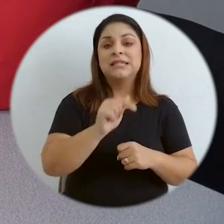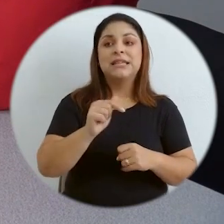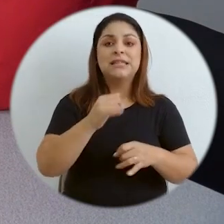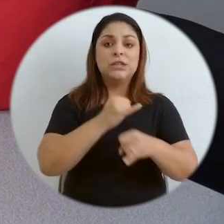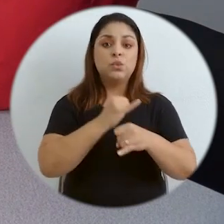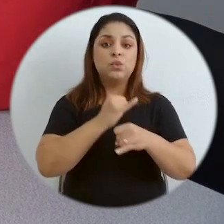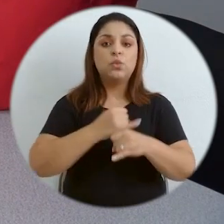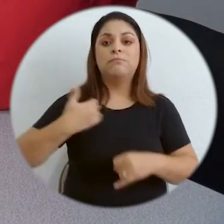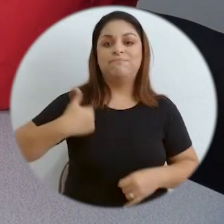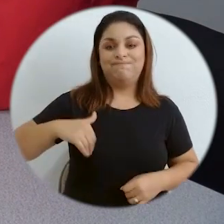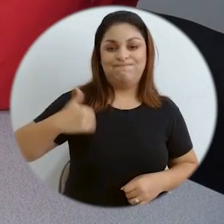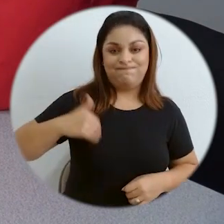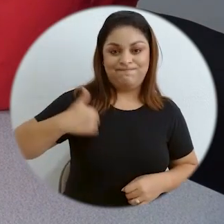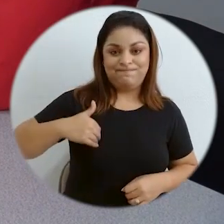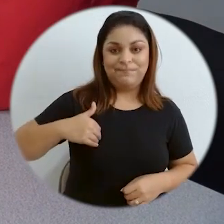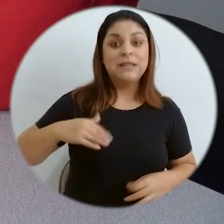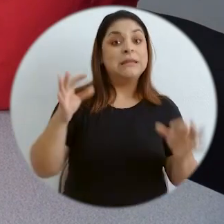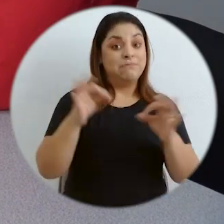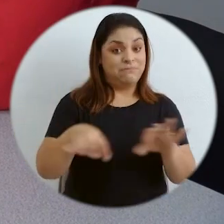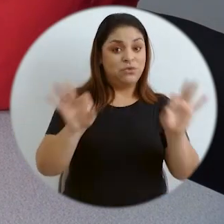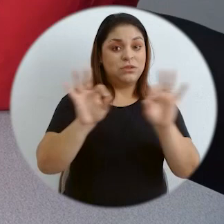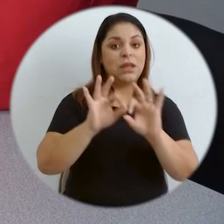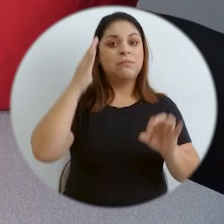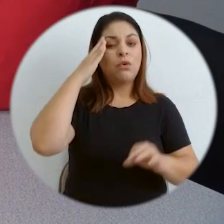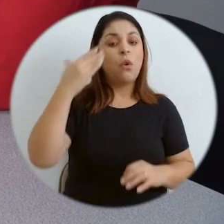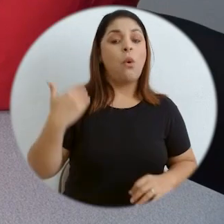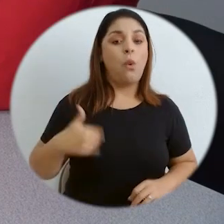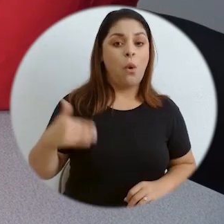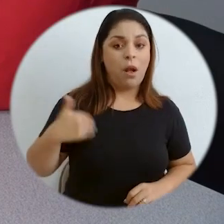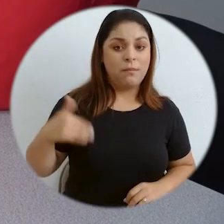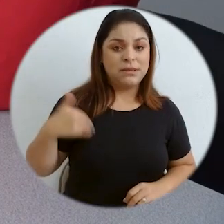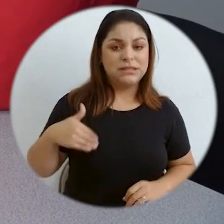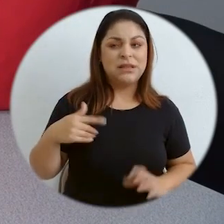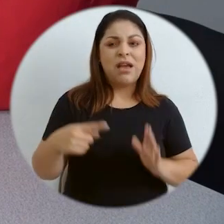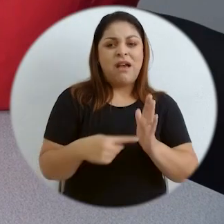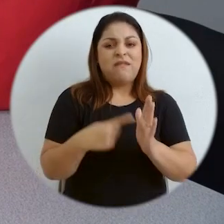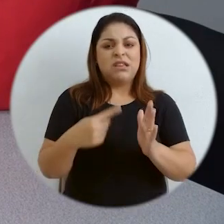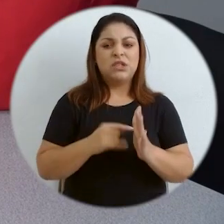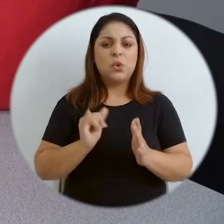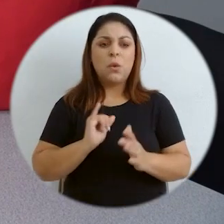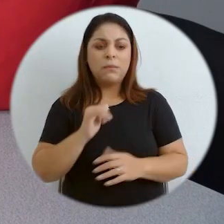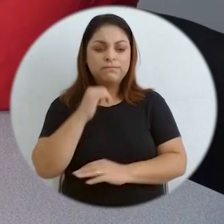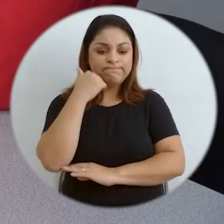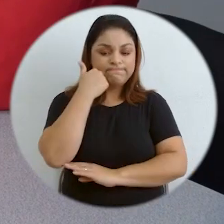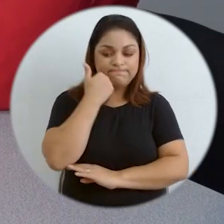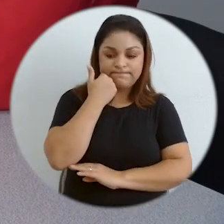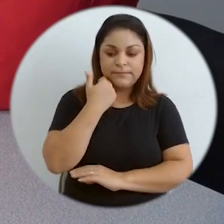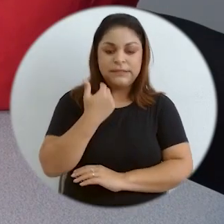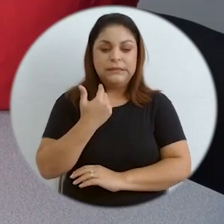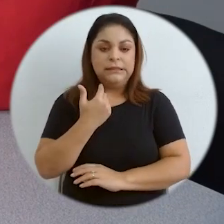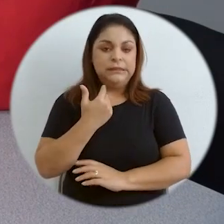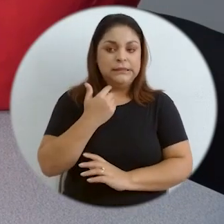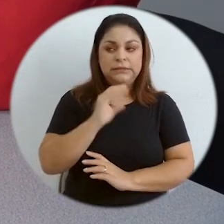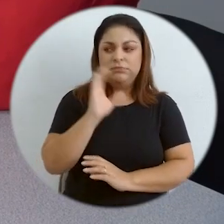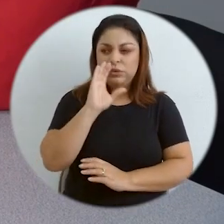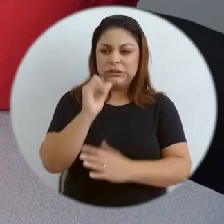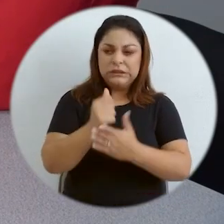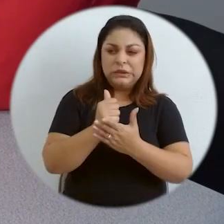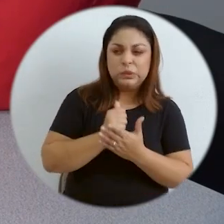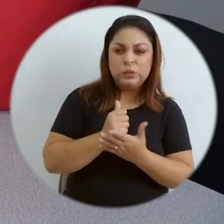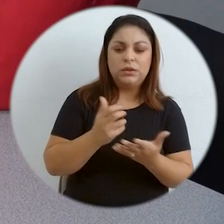muy importante porque los hombres a veces, ¿verdad?, por esto de tener un poco de pena, buscar